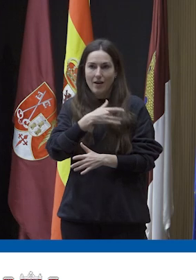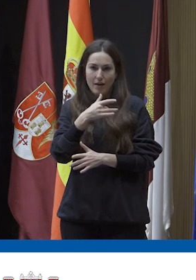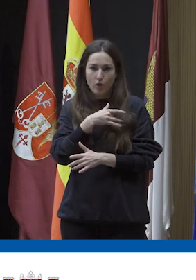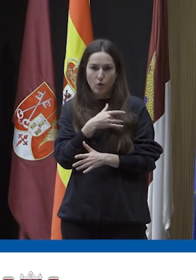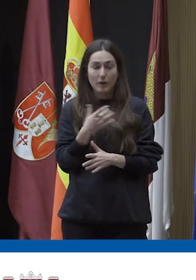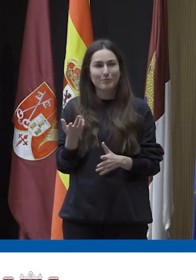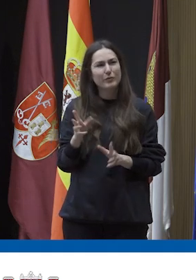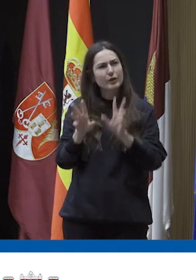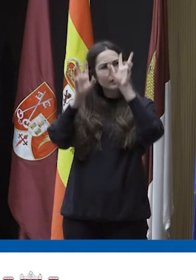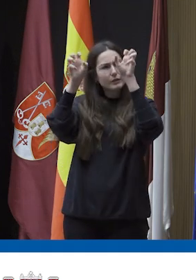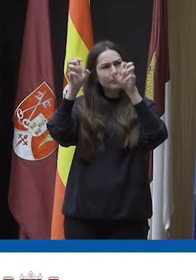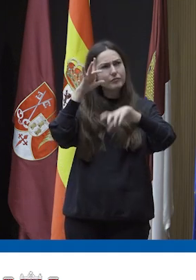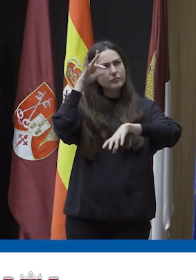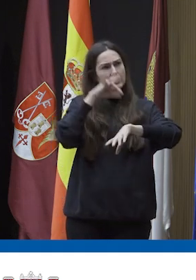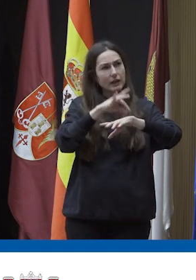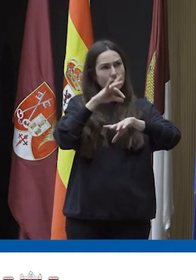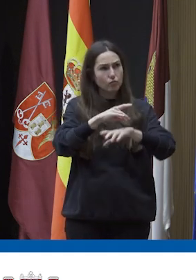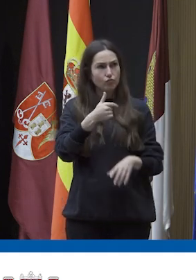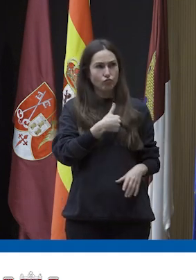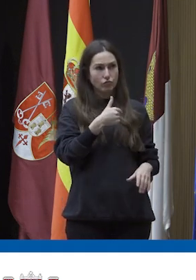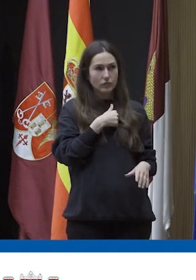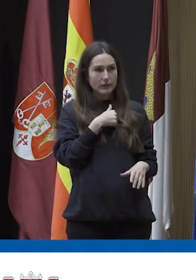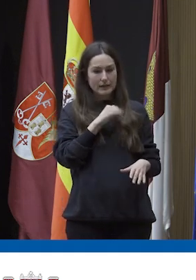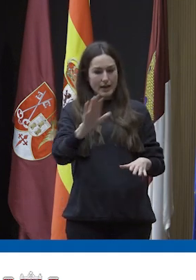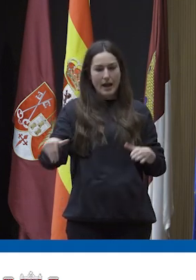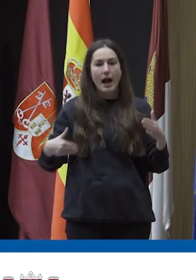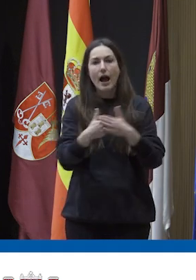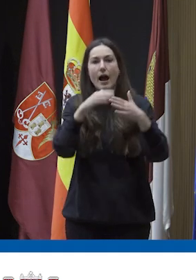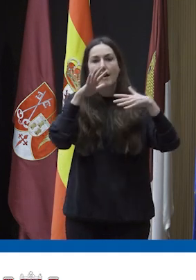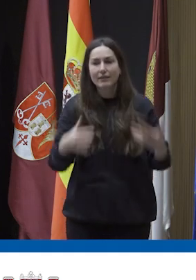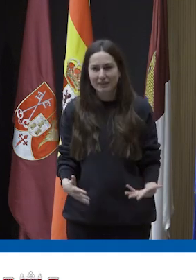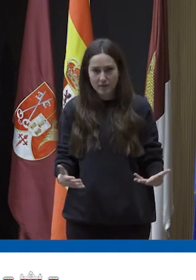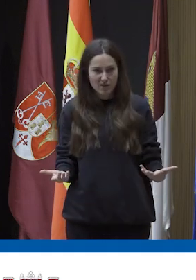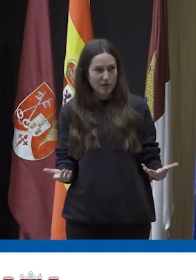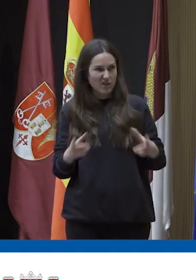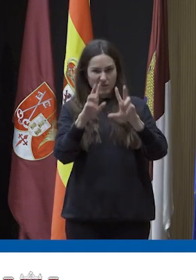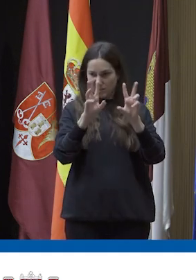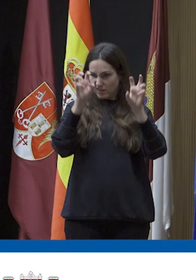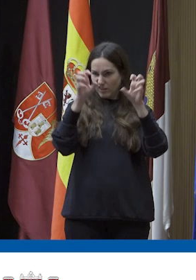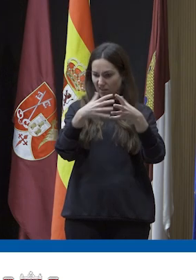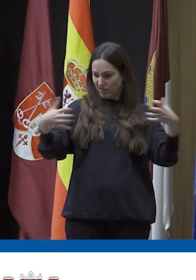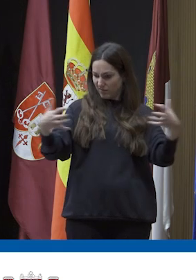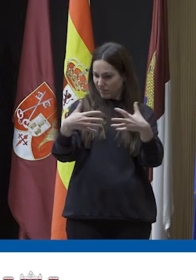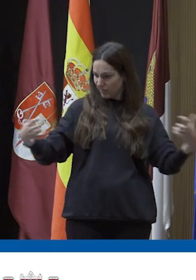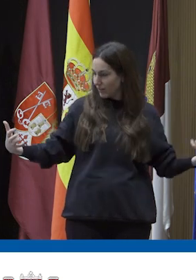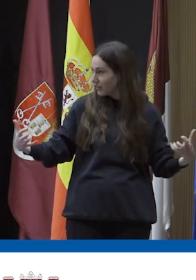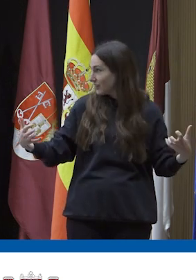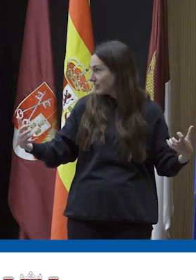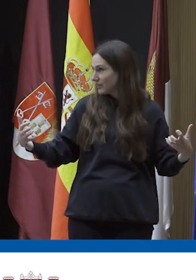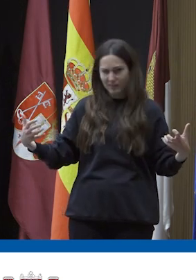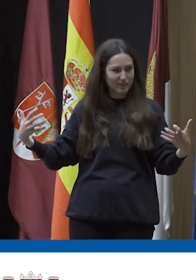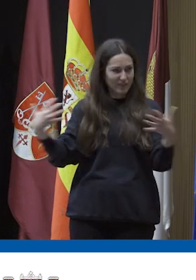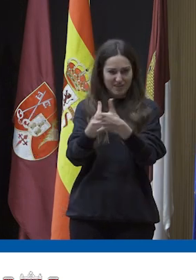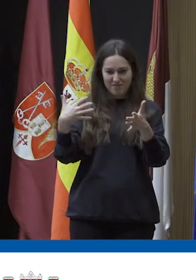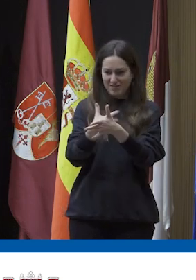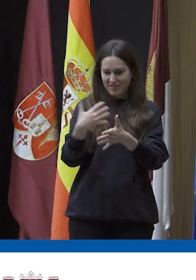Enfermedad coronaria, hasta aquí hemos llegado. Y permítanos, pero esto de hasta aquí hemos llegado, nos lo tienes que